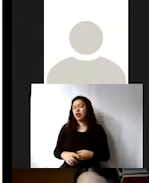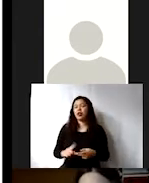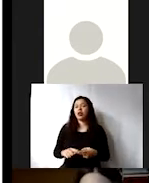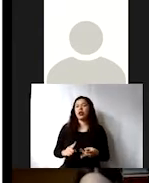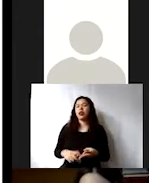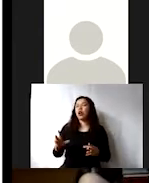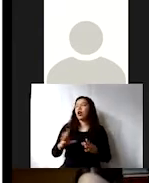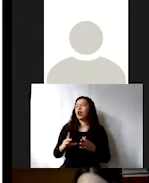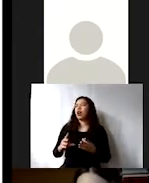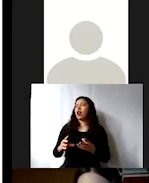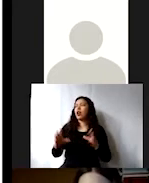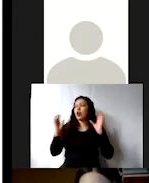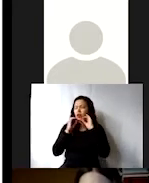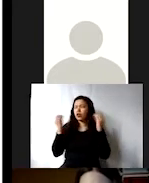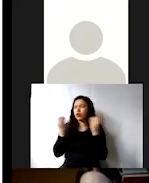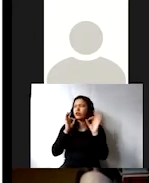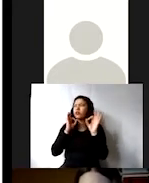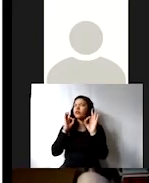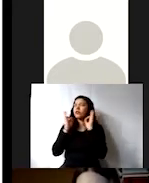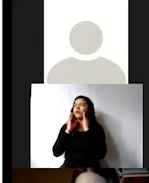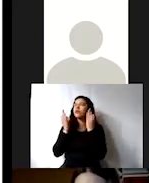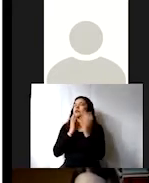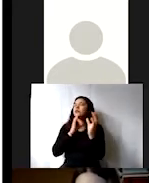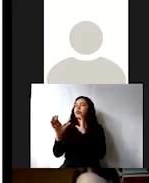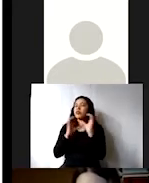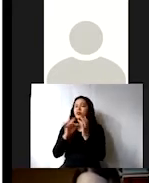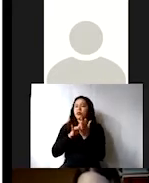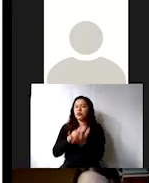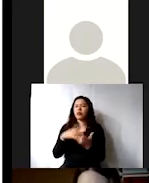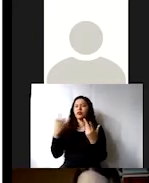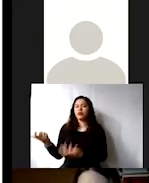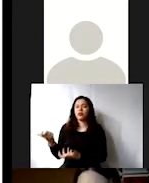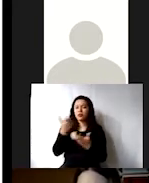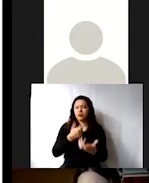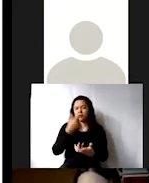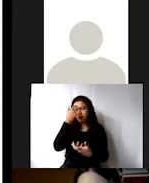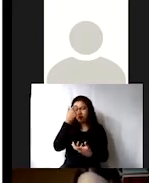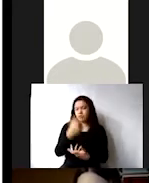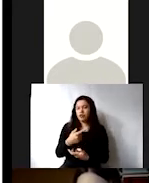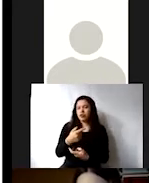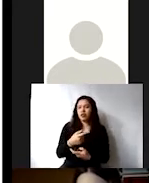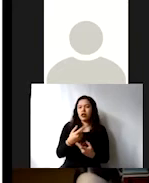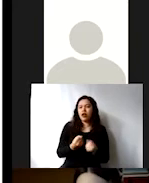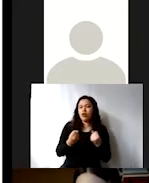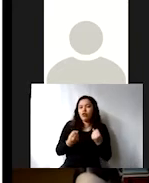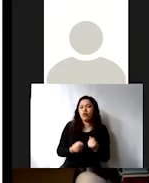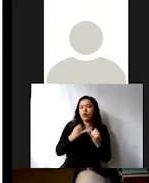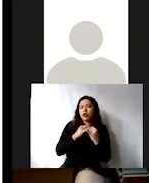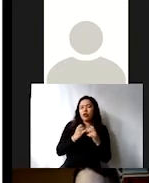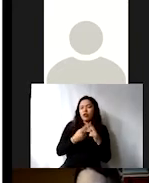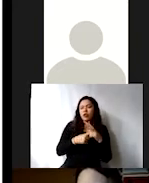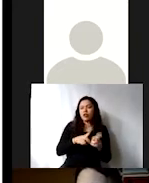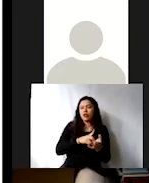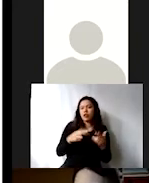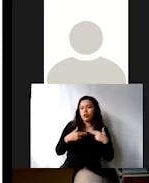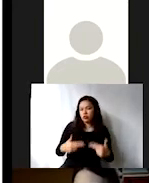organizaciones o medios de comunicación, apoyo financiero para fortalecer y sostener iniciativas de derechos humanos. Entonces acá